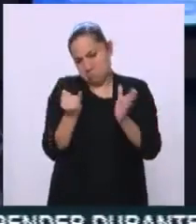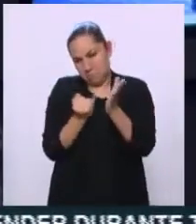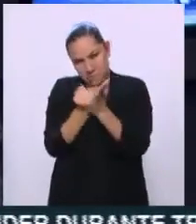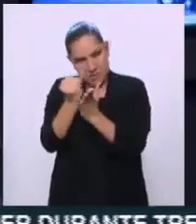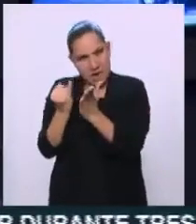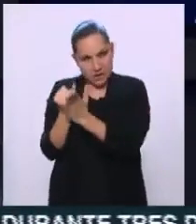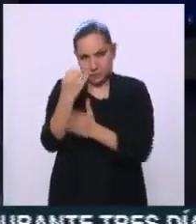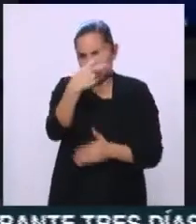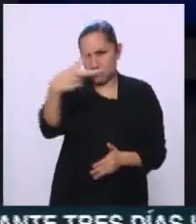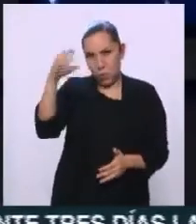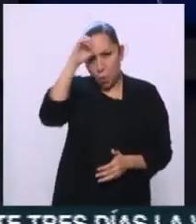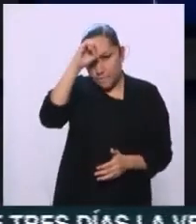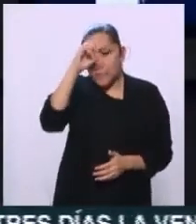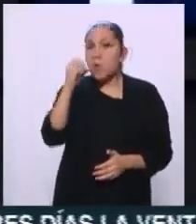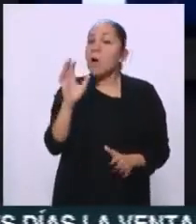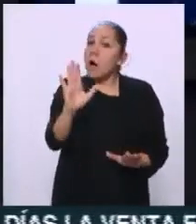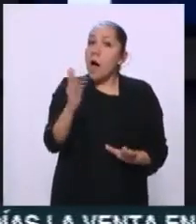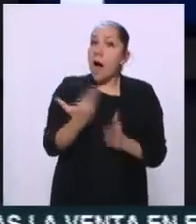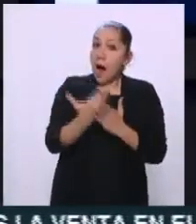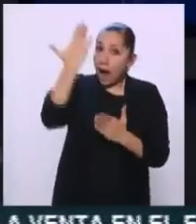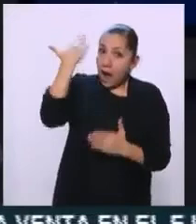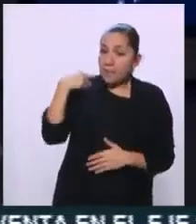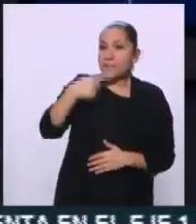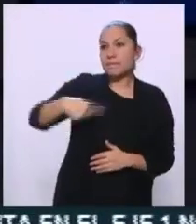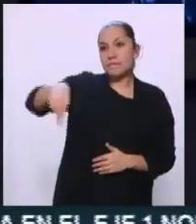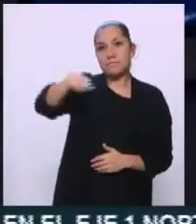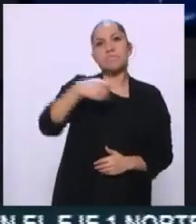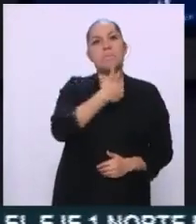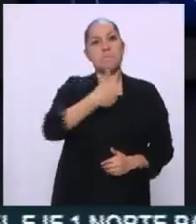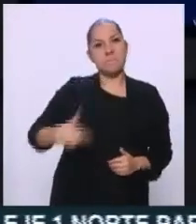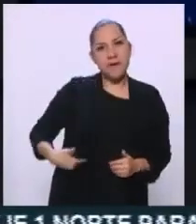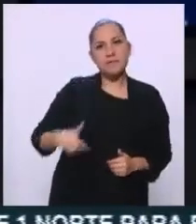de premiar una novela justo que habla de eso, ¿no?